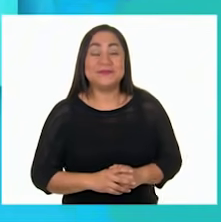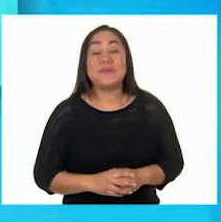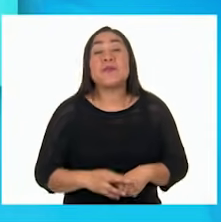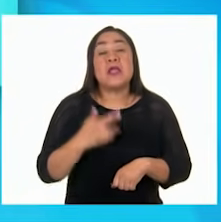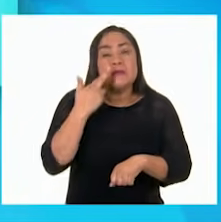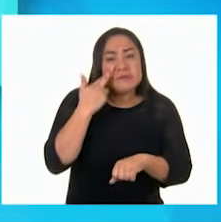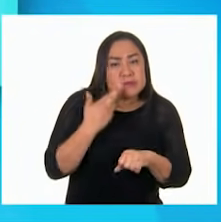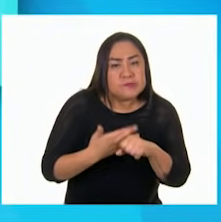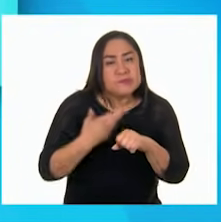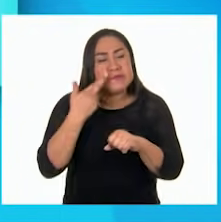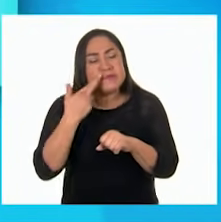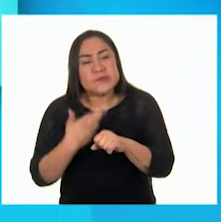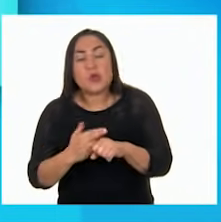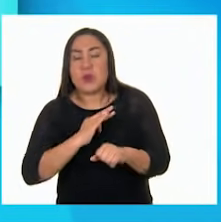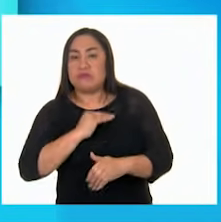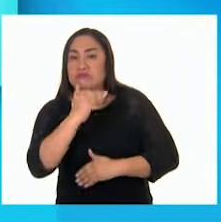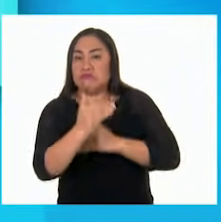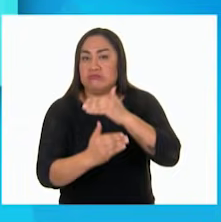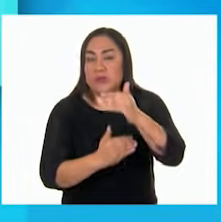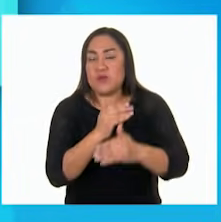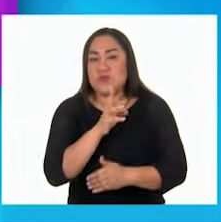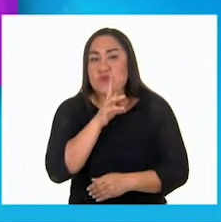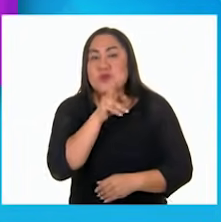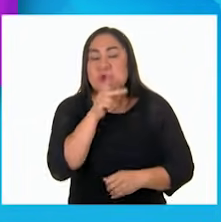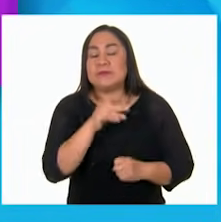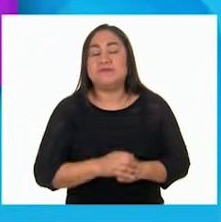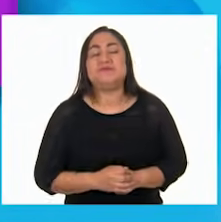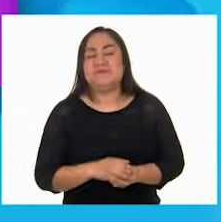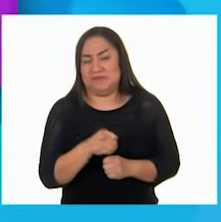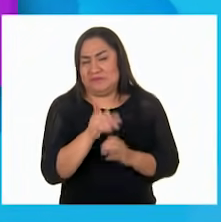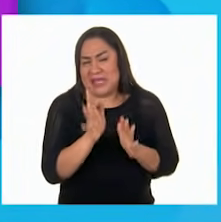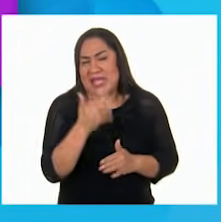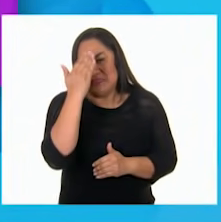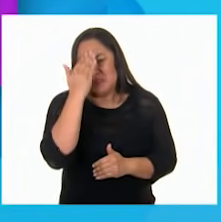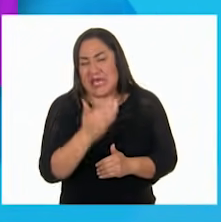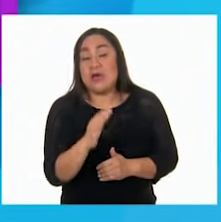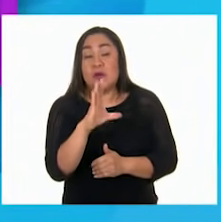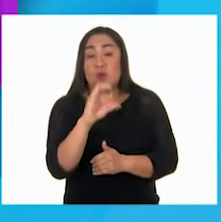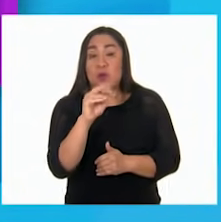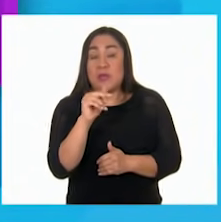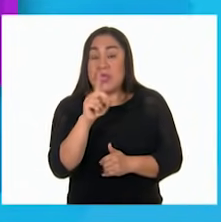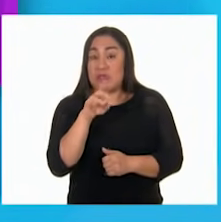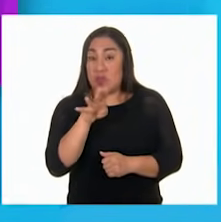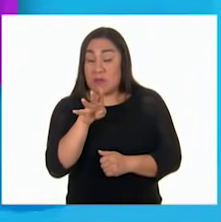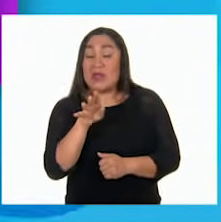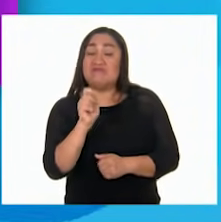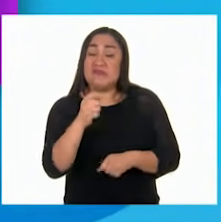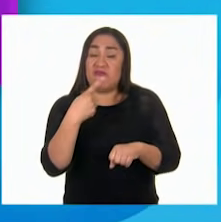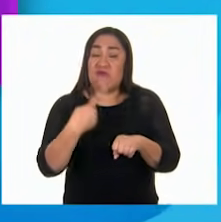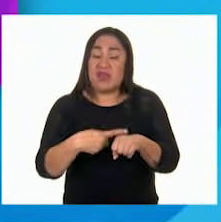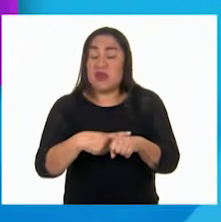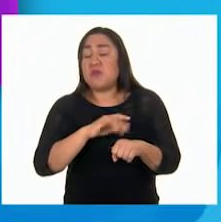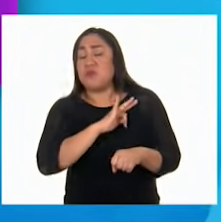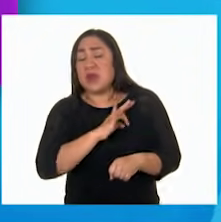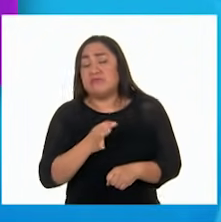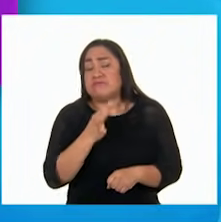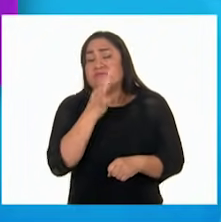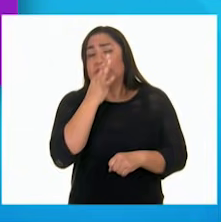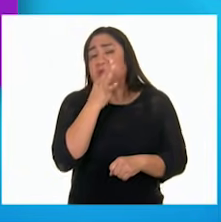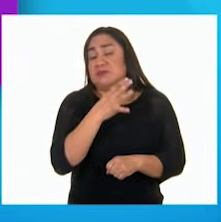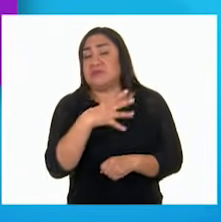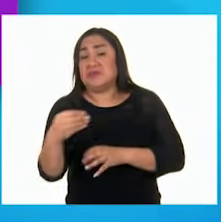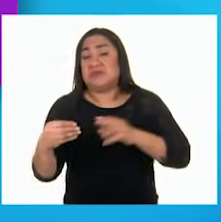Buenas prácticas para seguir adelante. Como todos sabemos, la COVID-19 es una enfermedad que se contagia muy fácilmente entre